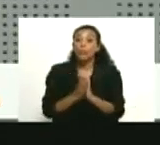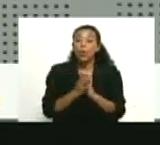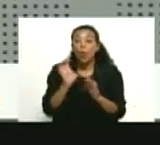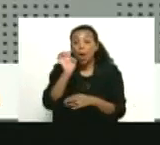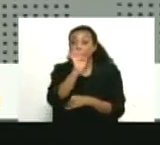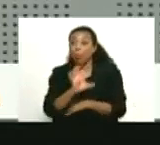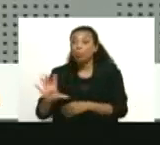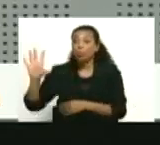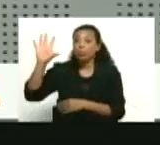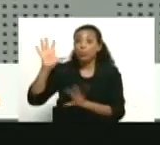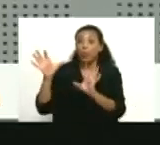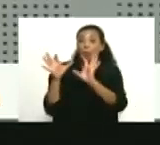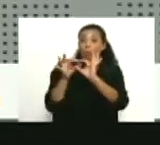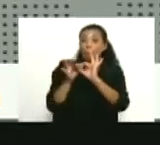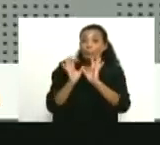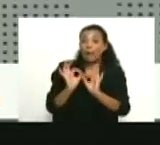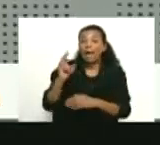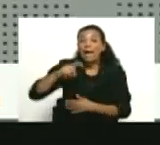Europea